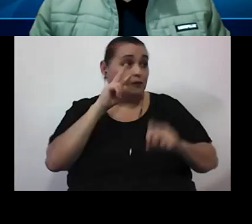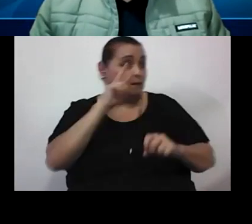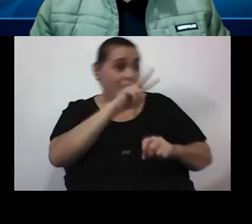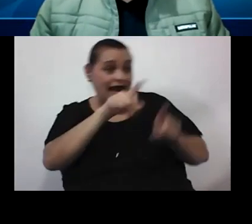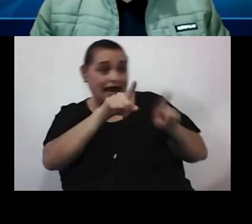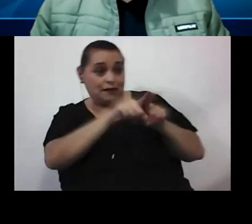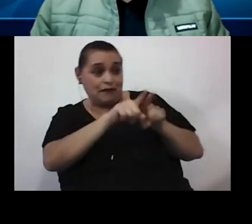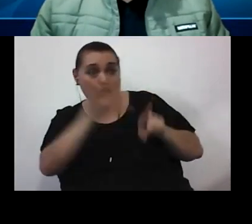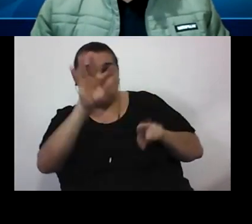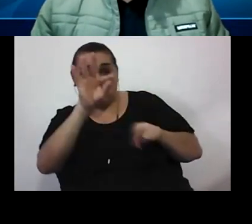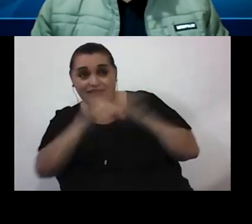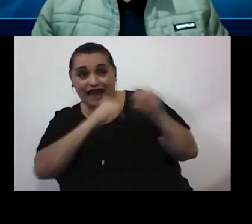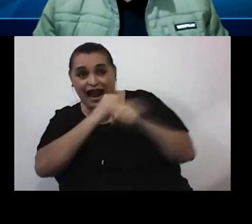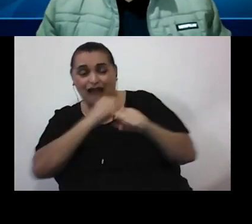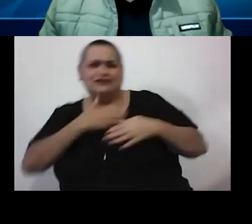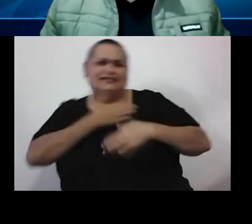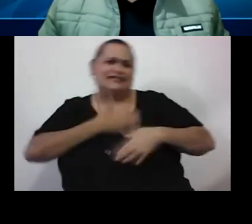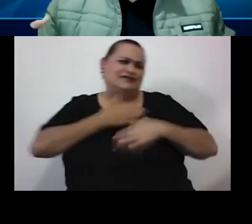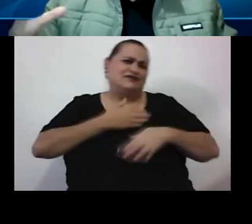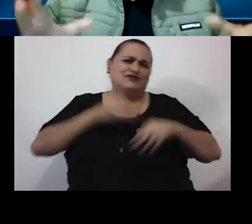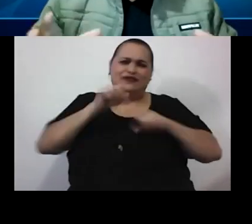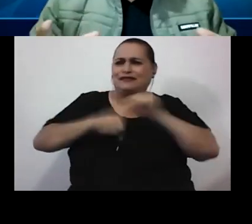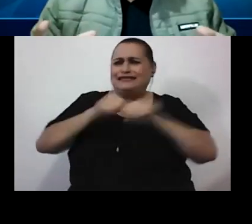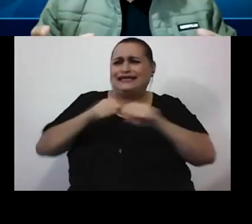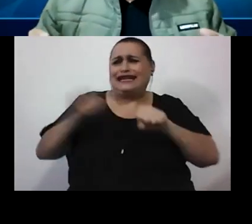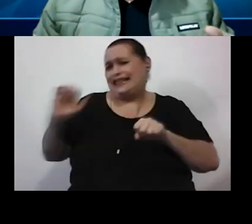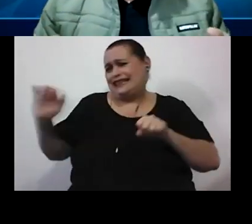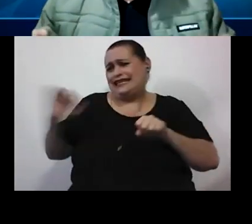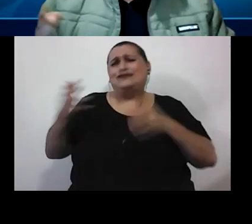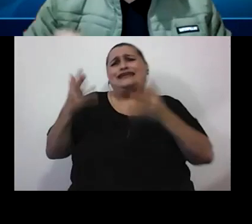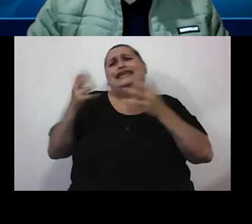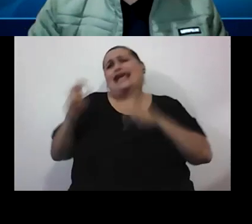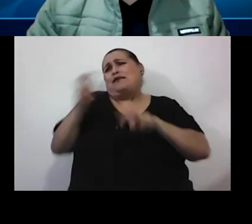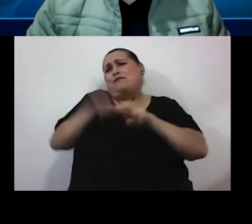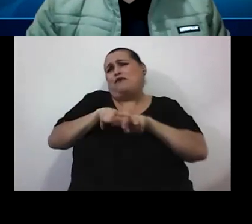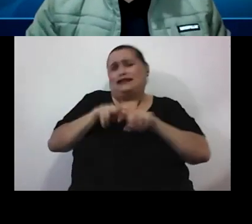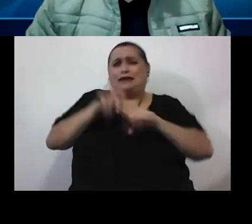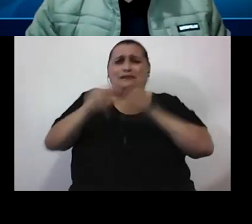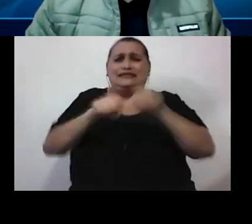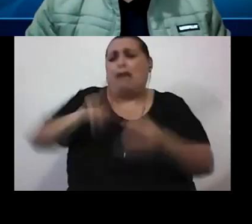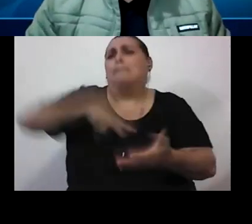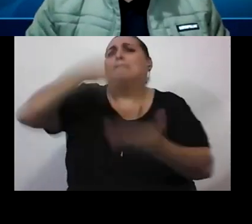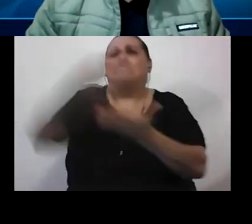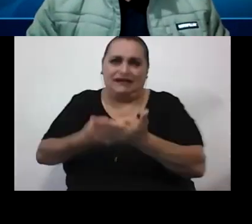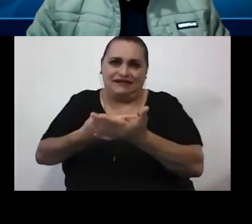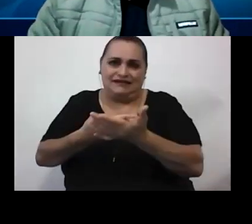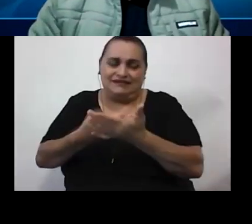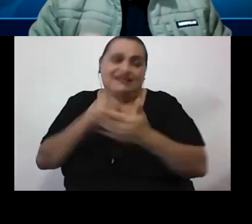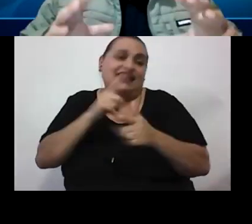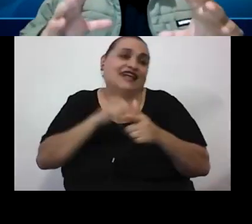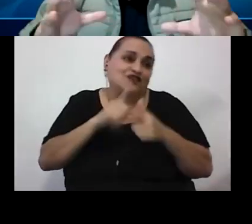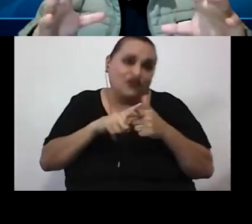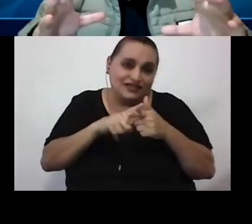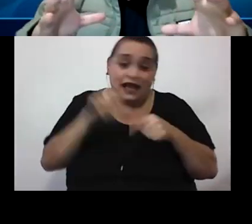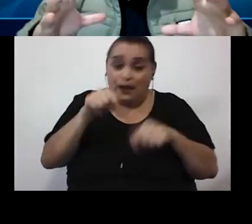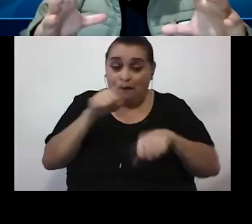9 años divirtiéndose en la bicicleta y él quiere montarse en la bicicleta y se cae. Entonces, en ese